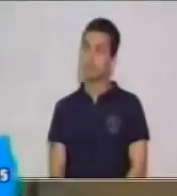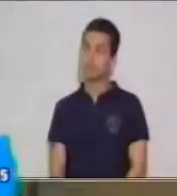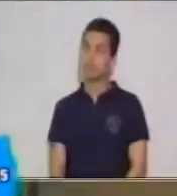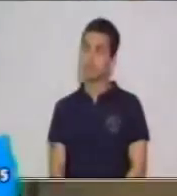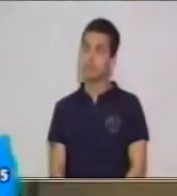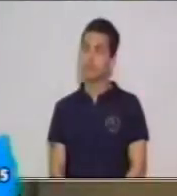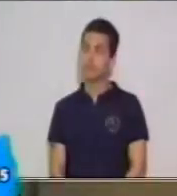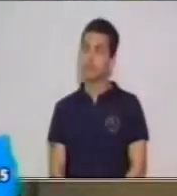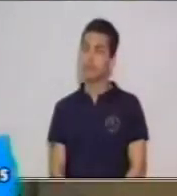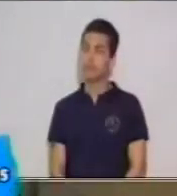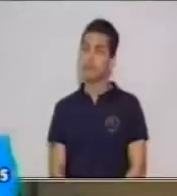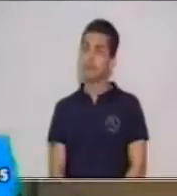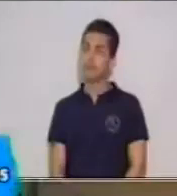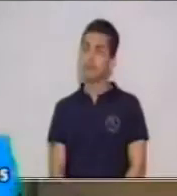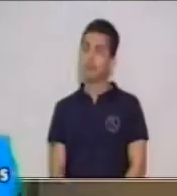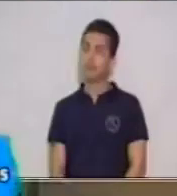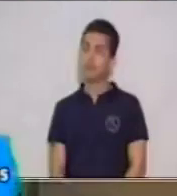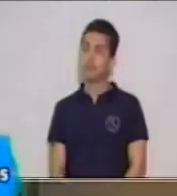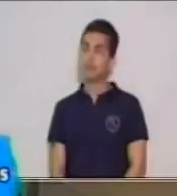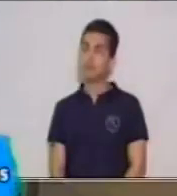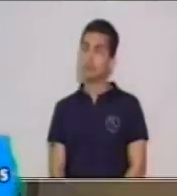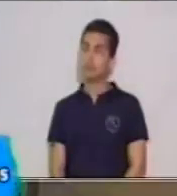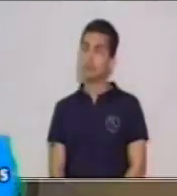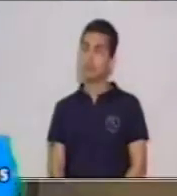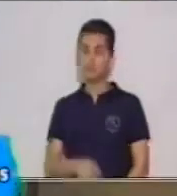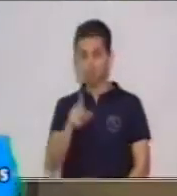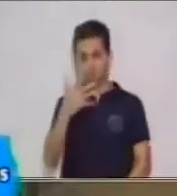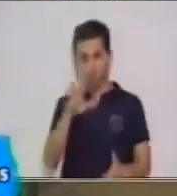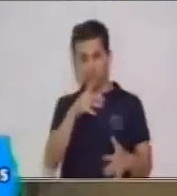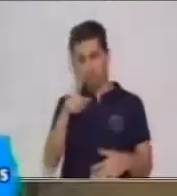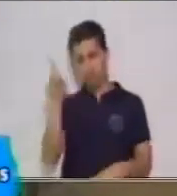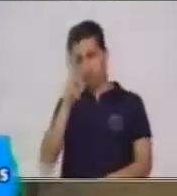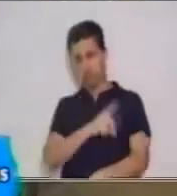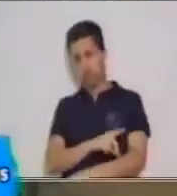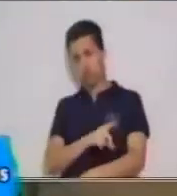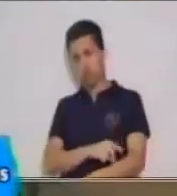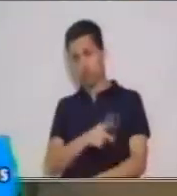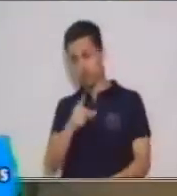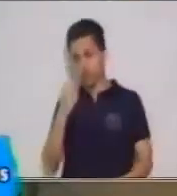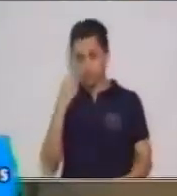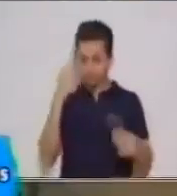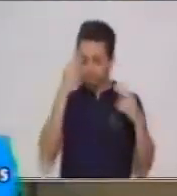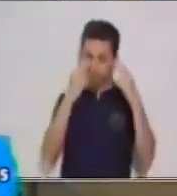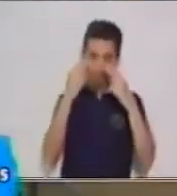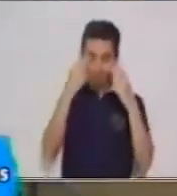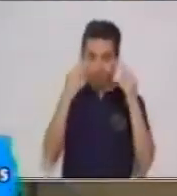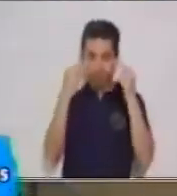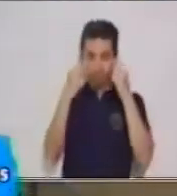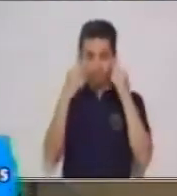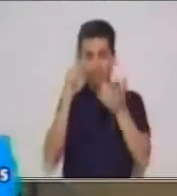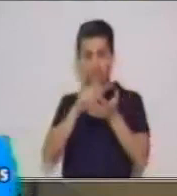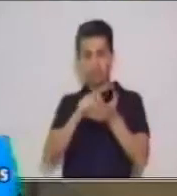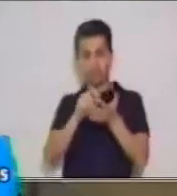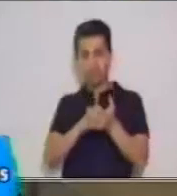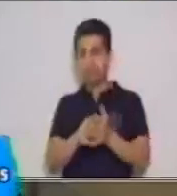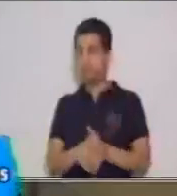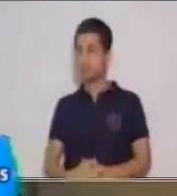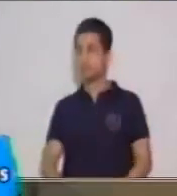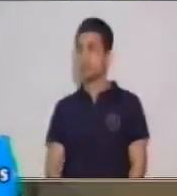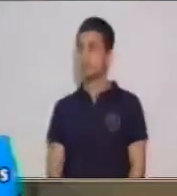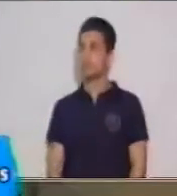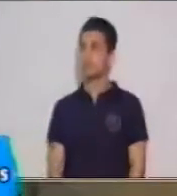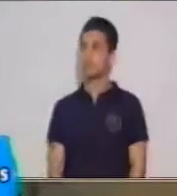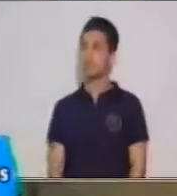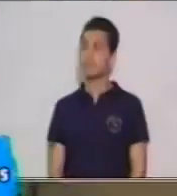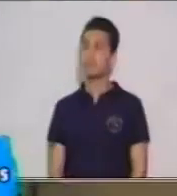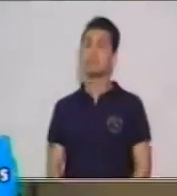ver. ¿Han ido ustedes al médico? No, al que les dé los ojos. Les examina los ojos,